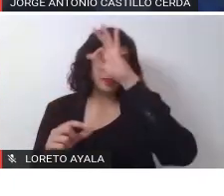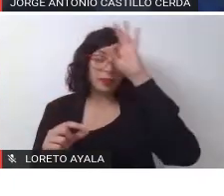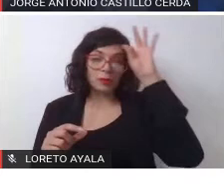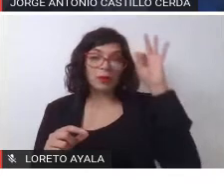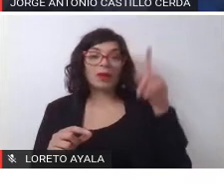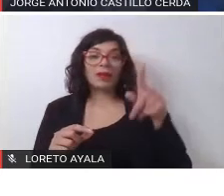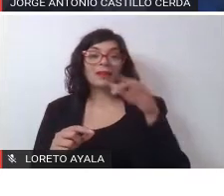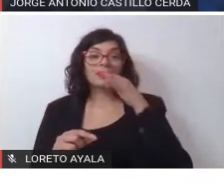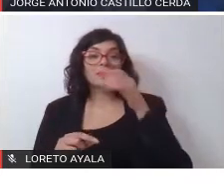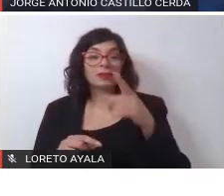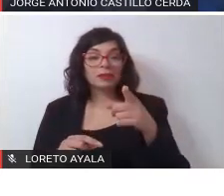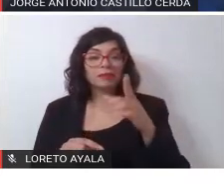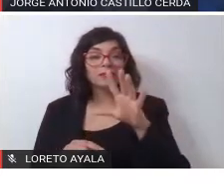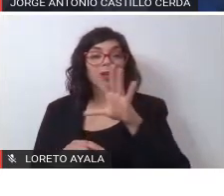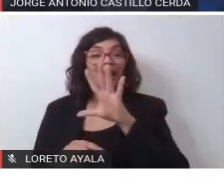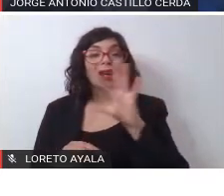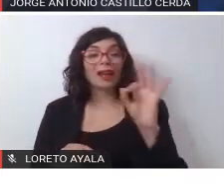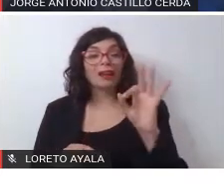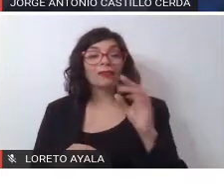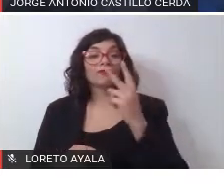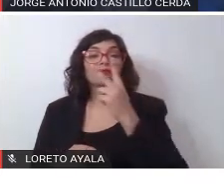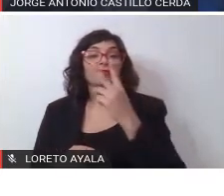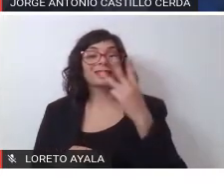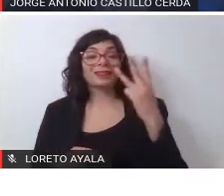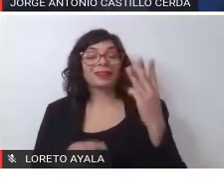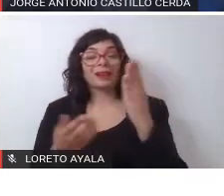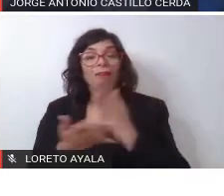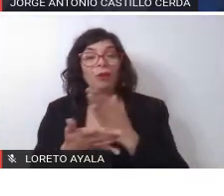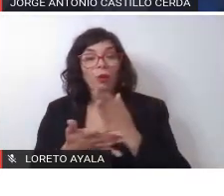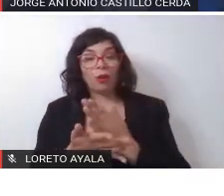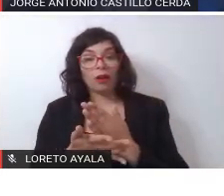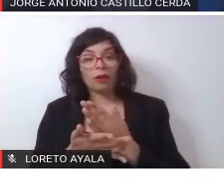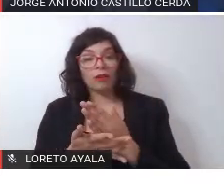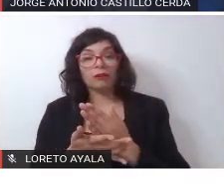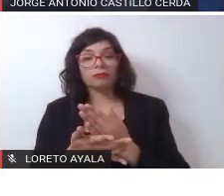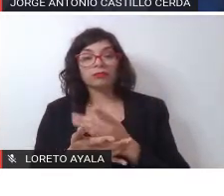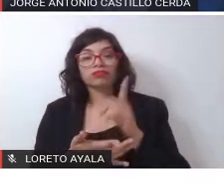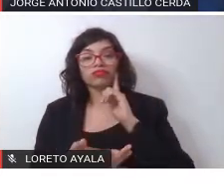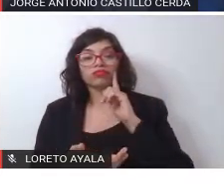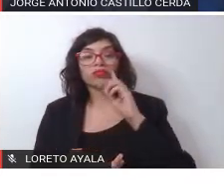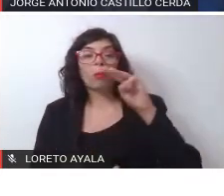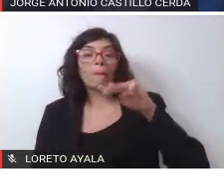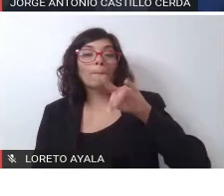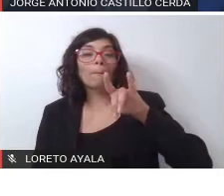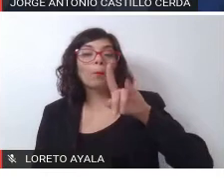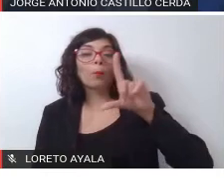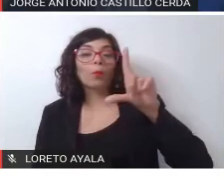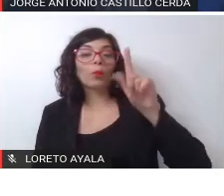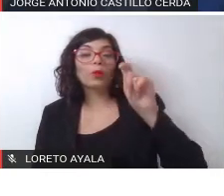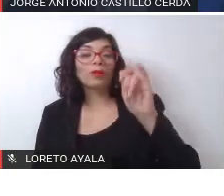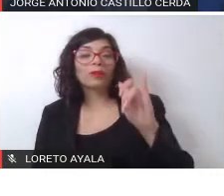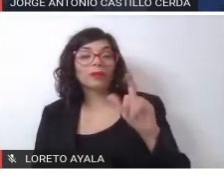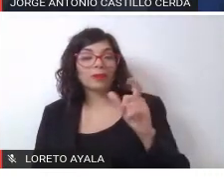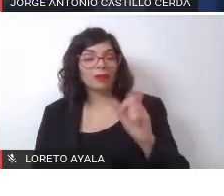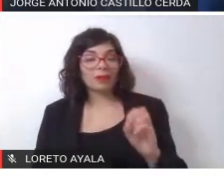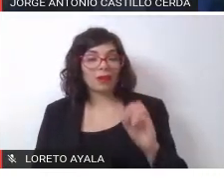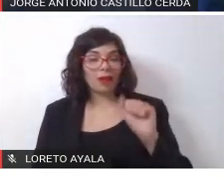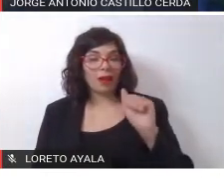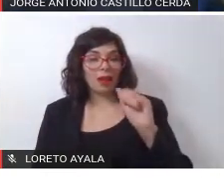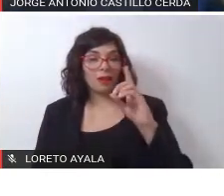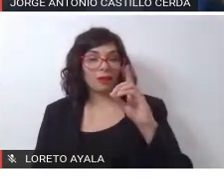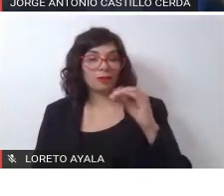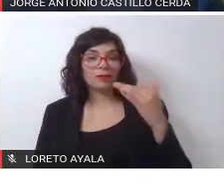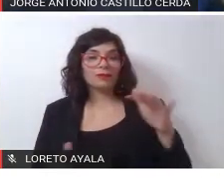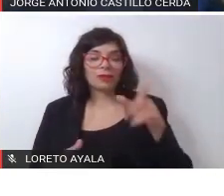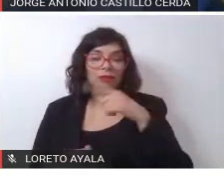tiene 523 escuelas que imparten multigrado. Entonces uno puede decir, ¿pero por qué tanto? Bueno, ya vimos